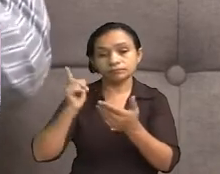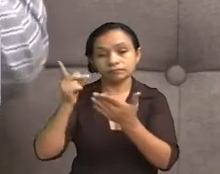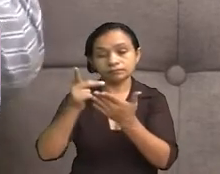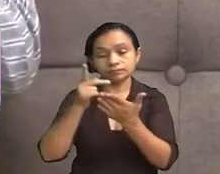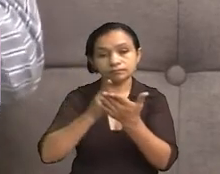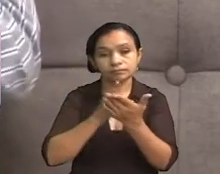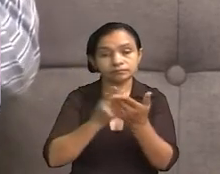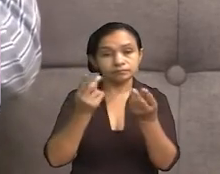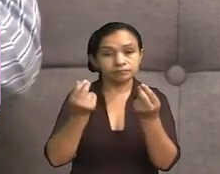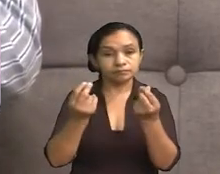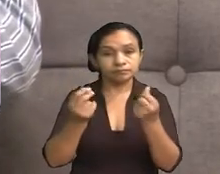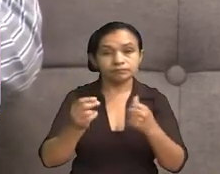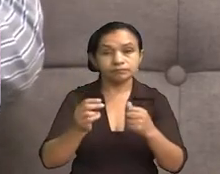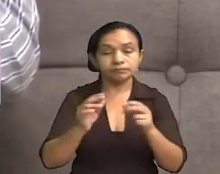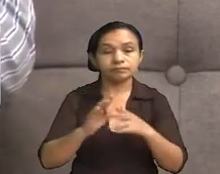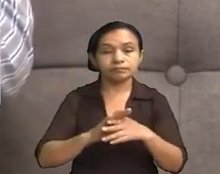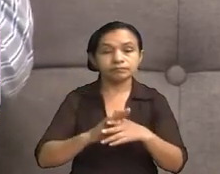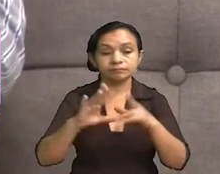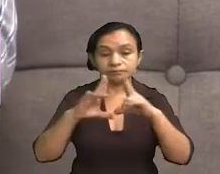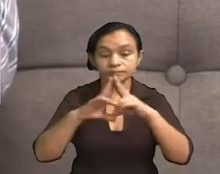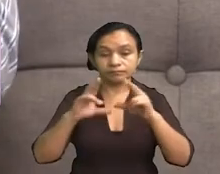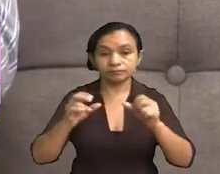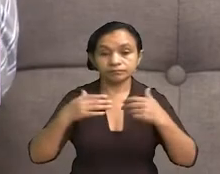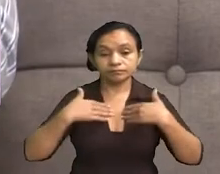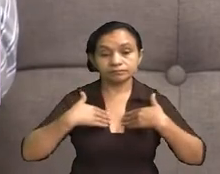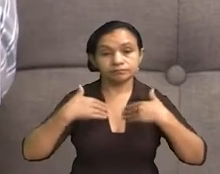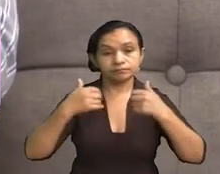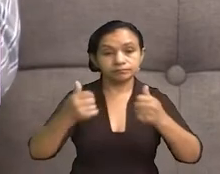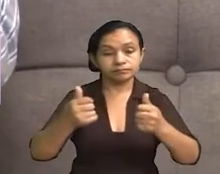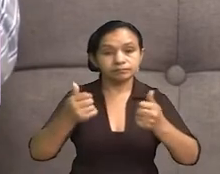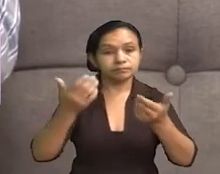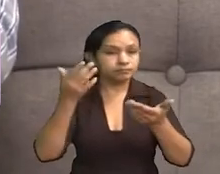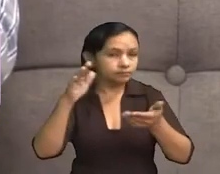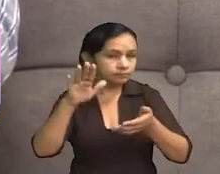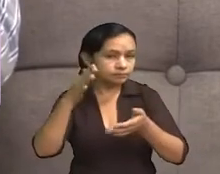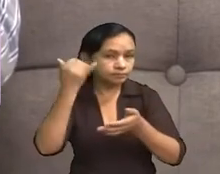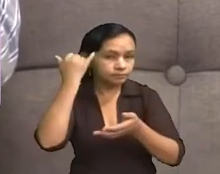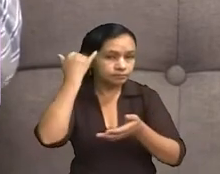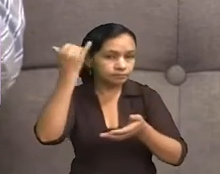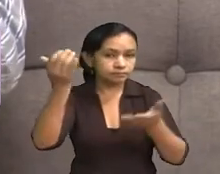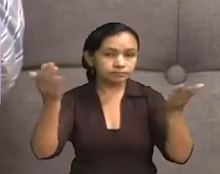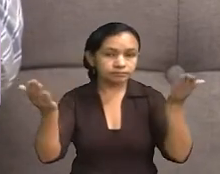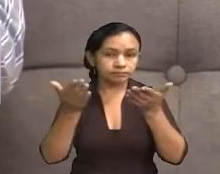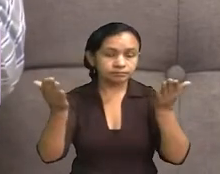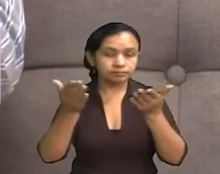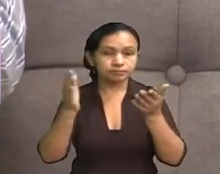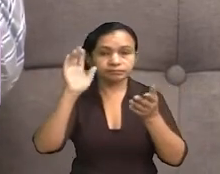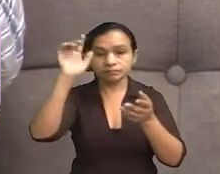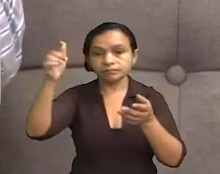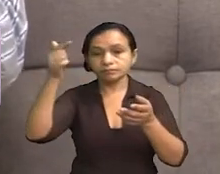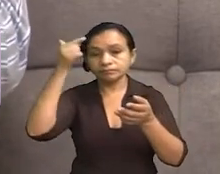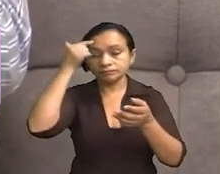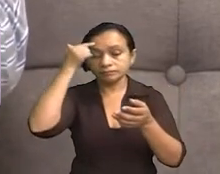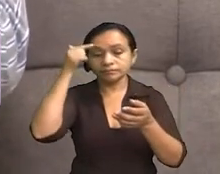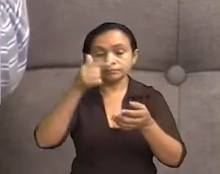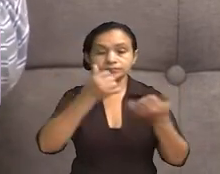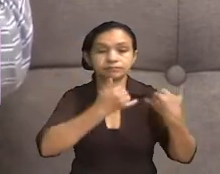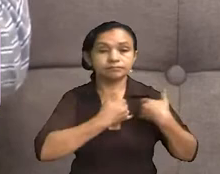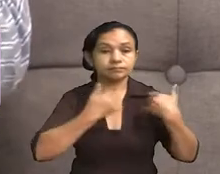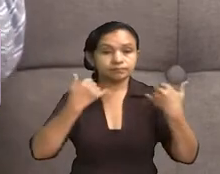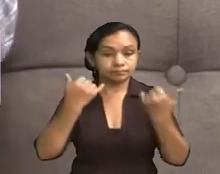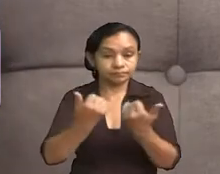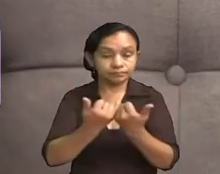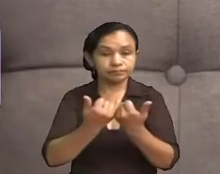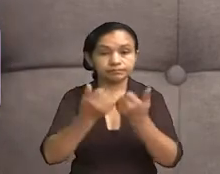sí, global de salud. Entonces eso te da una idea de cómo prioriza nuestro gobierno estas instituciones